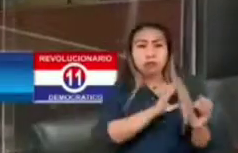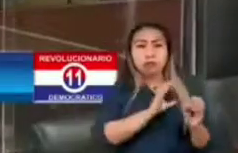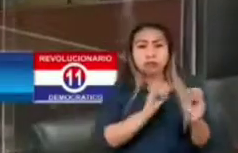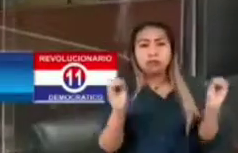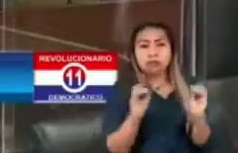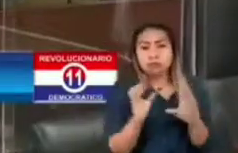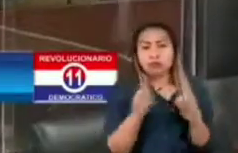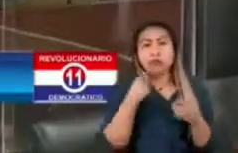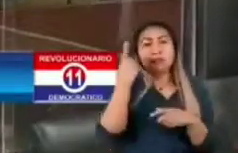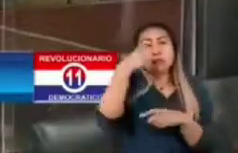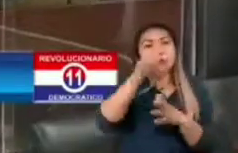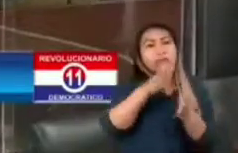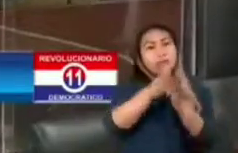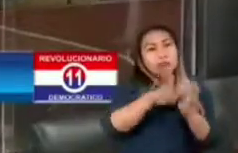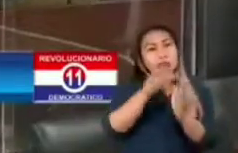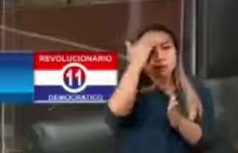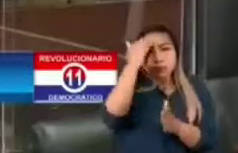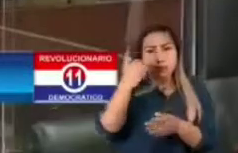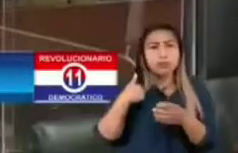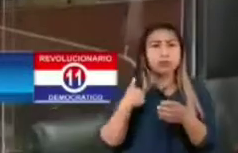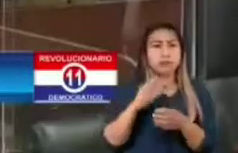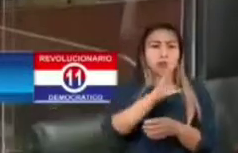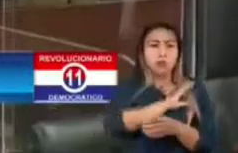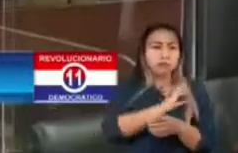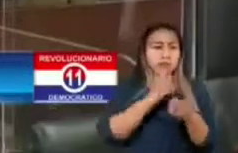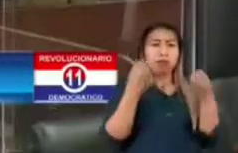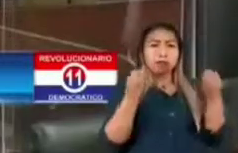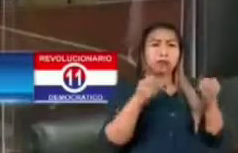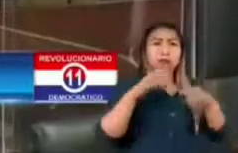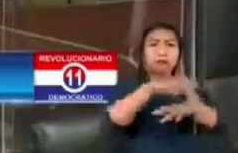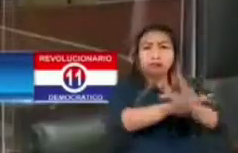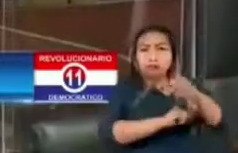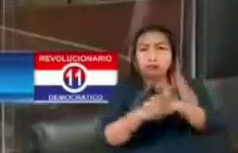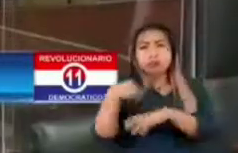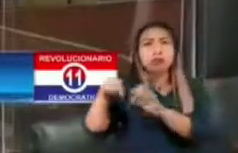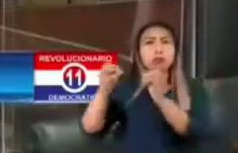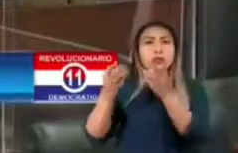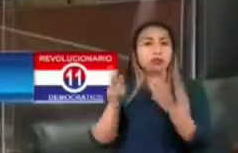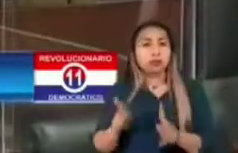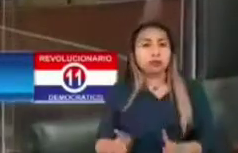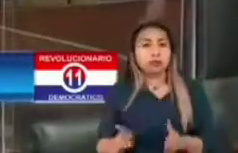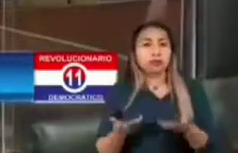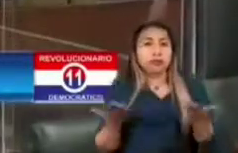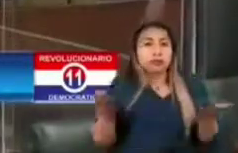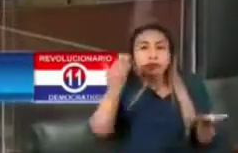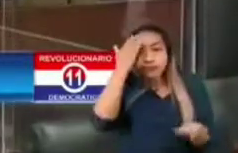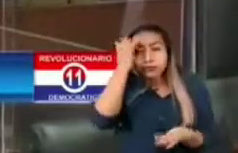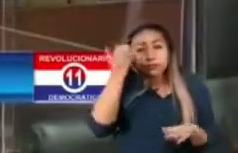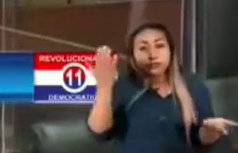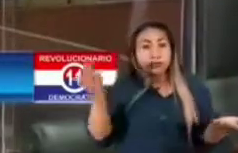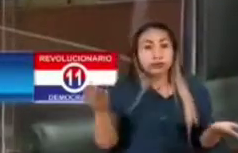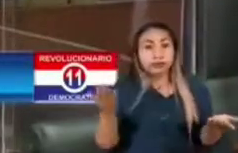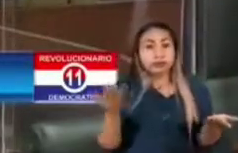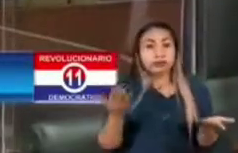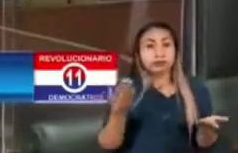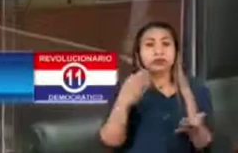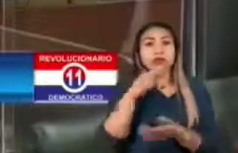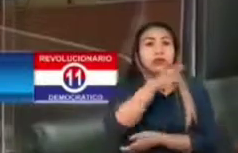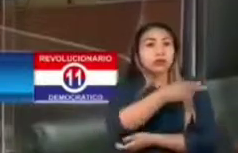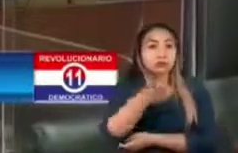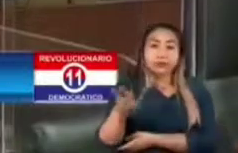tontos aunque si nos mandan a nosotros lo policía y se lleva el otro teniente de preso usted nos